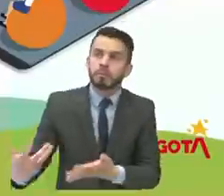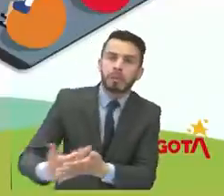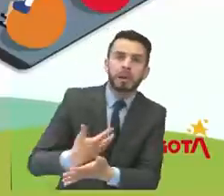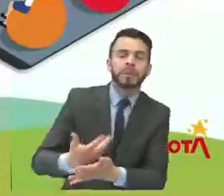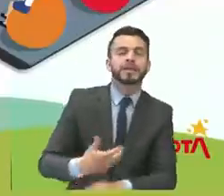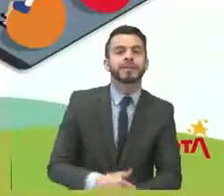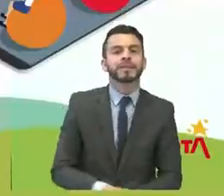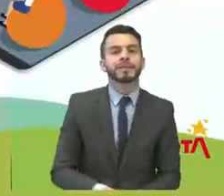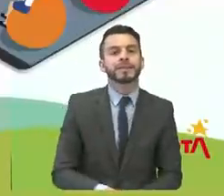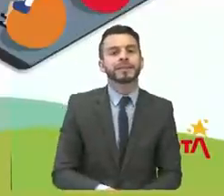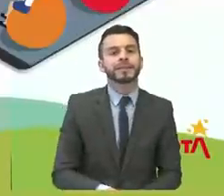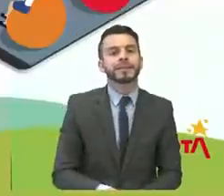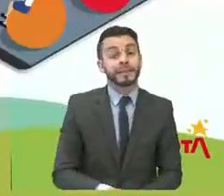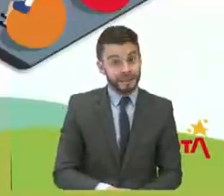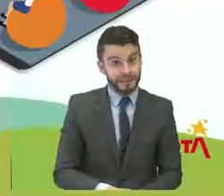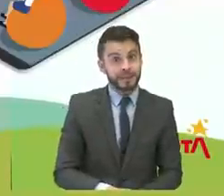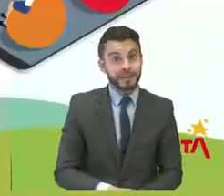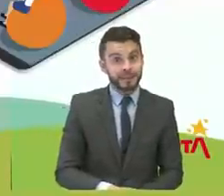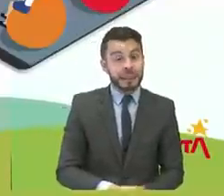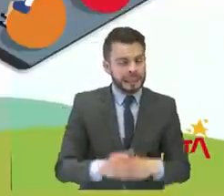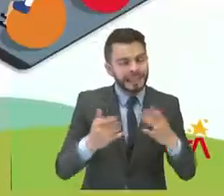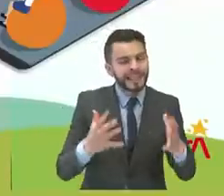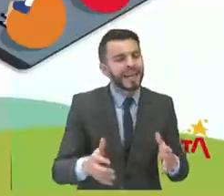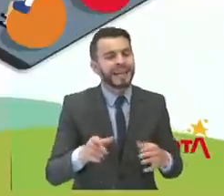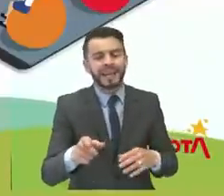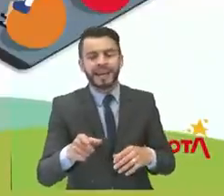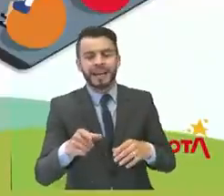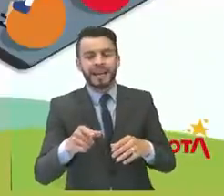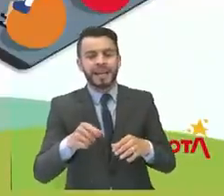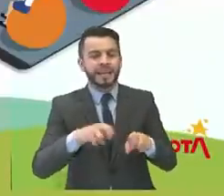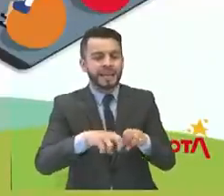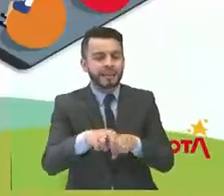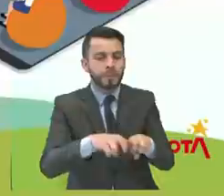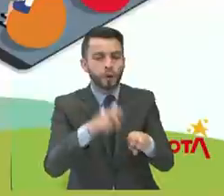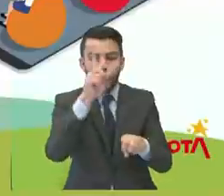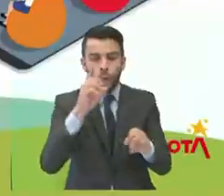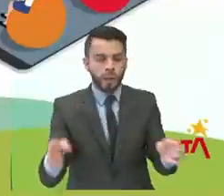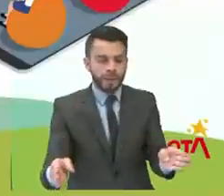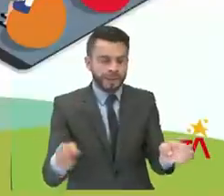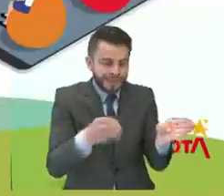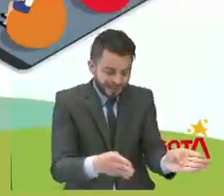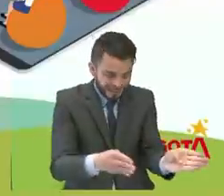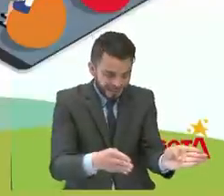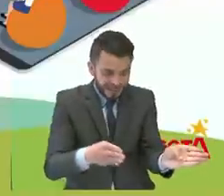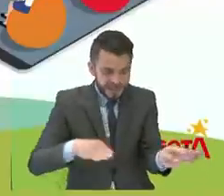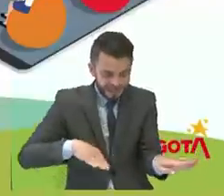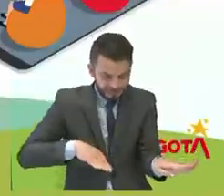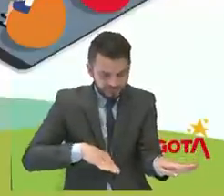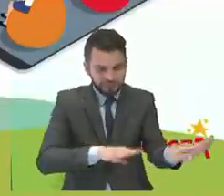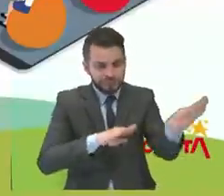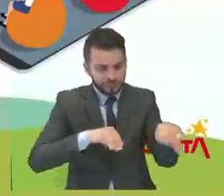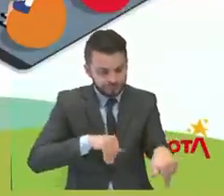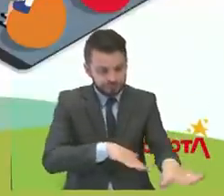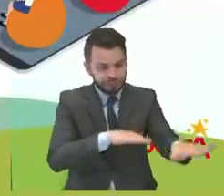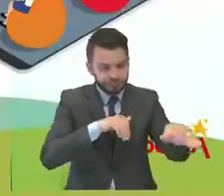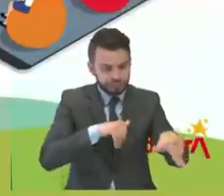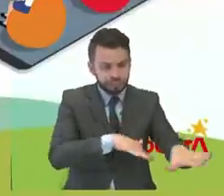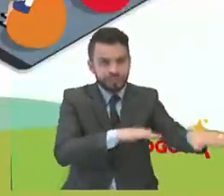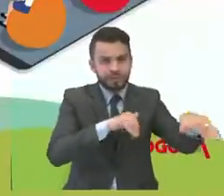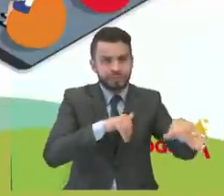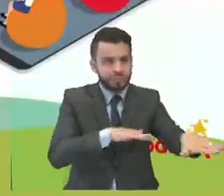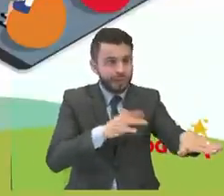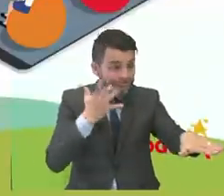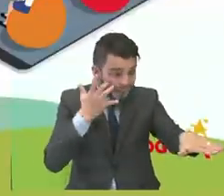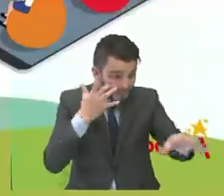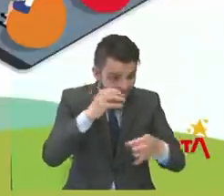gente quiere carriles exclusivos para el transporte público, pero quiere la garantía de que esos carriles se usarán para transporte público